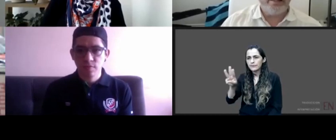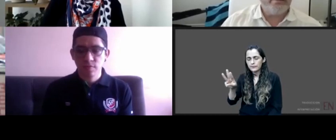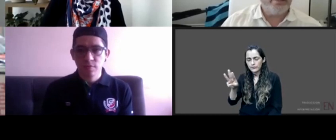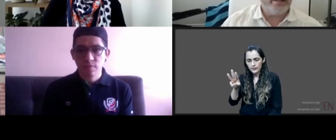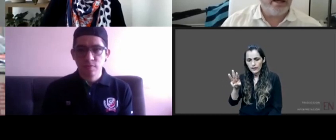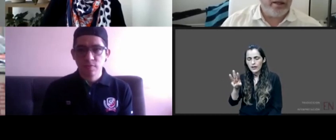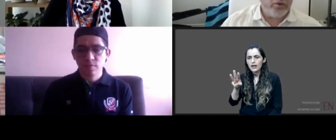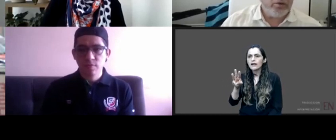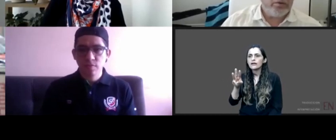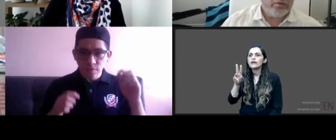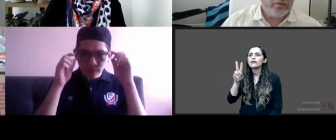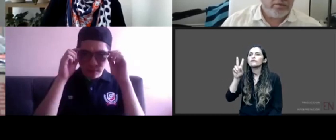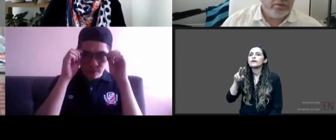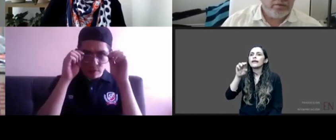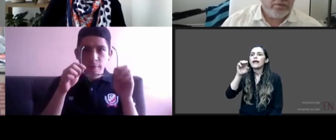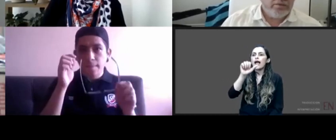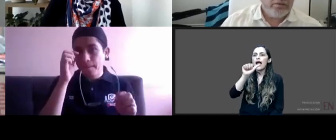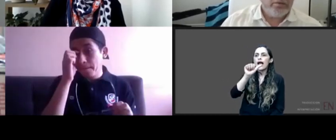de Academia Edu.